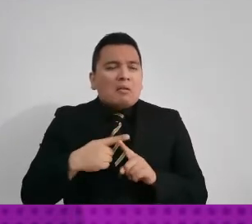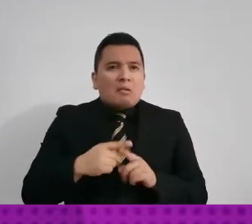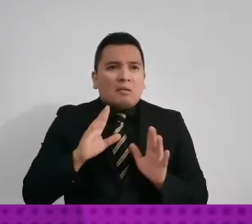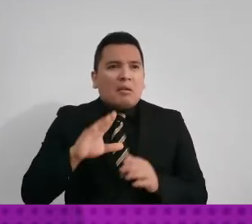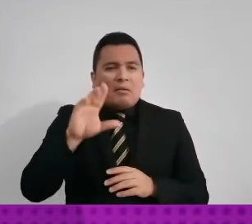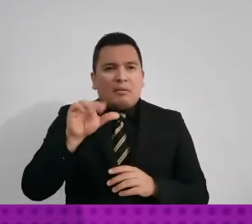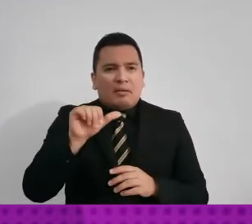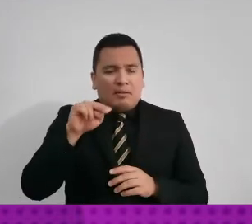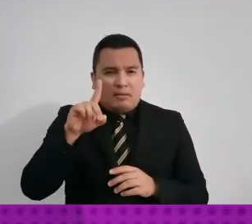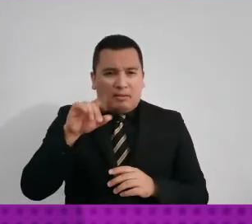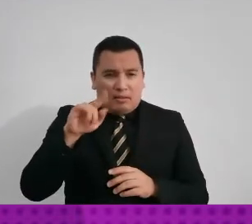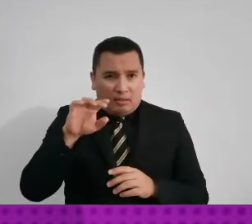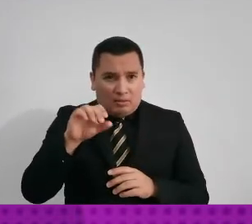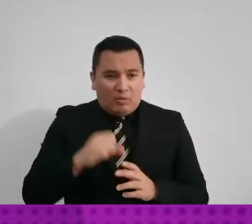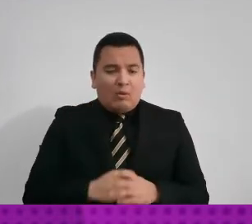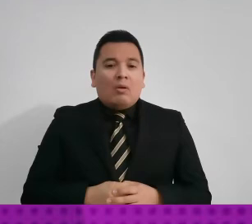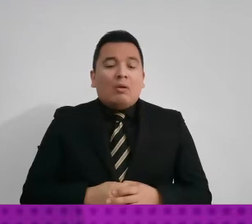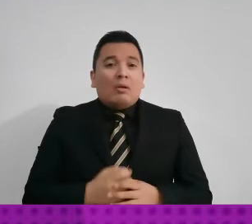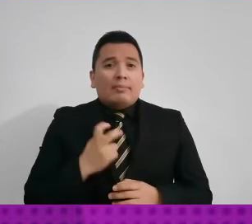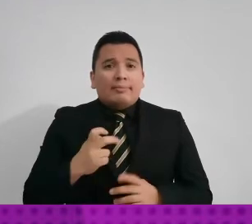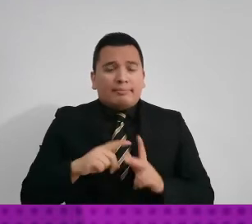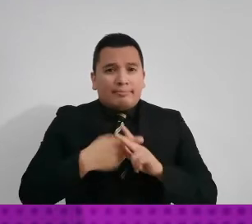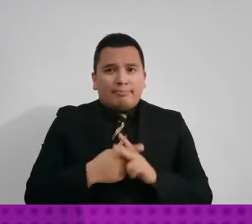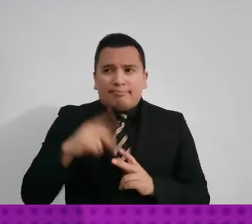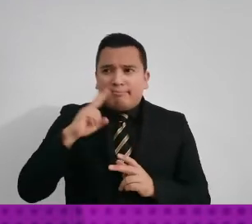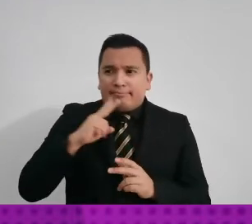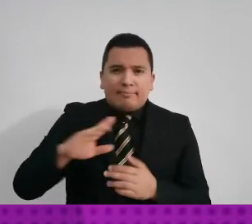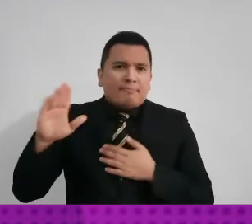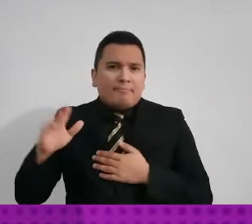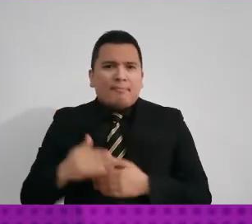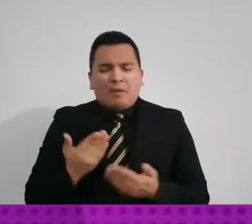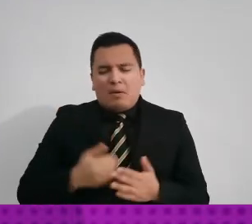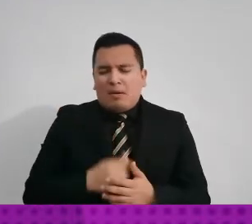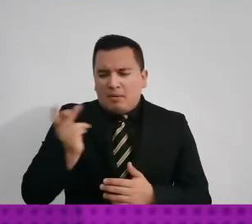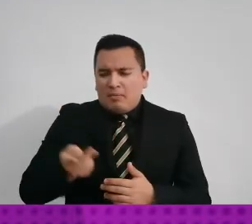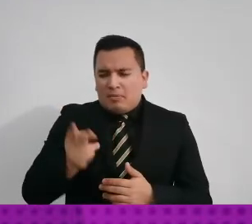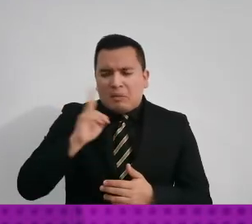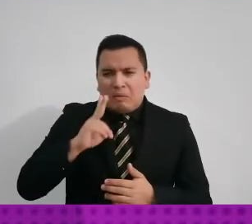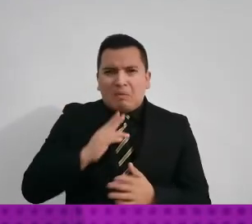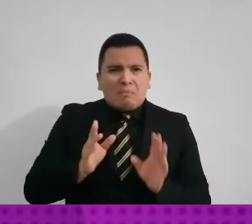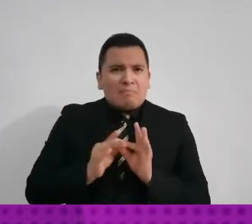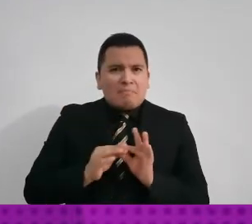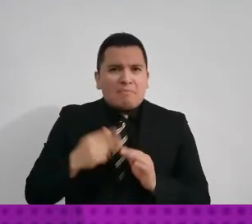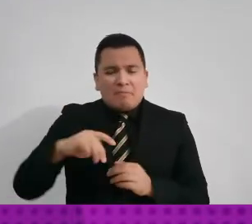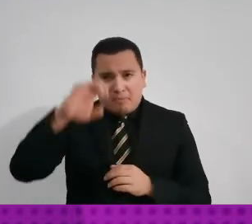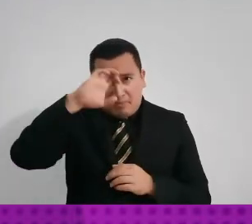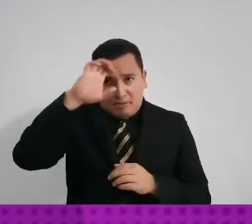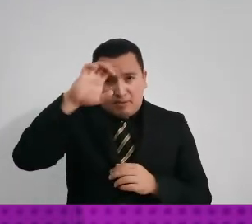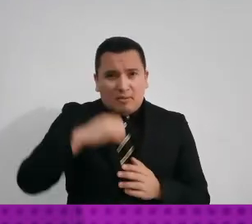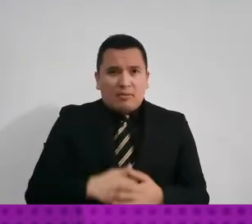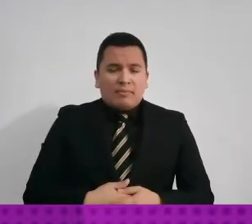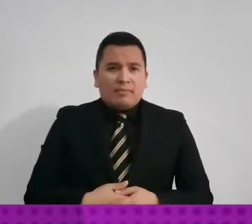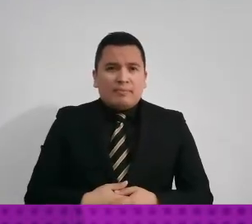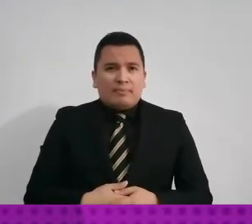quiénes serán las candidatas y los candidatos. Y ahora sí empezar formalmente ya con las campañas. Me gustaría que nos platicara un poquito, en